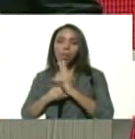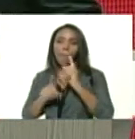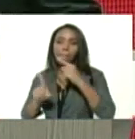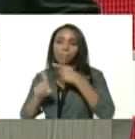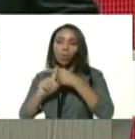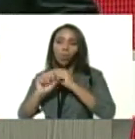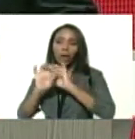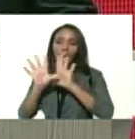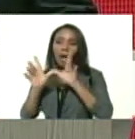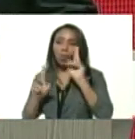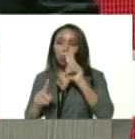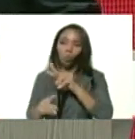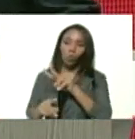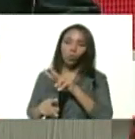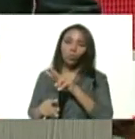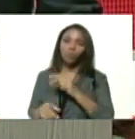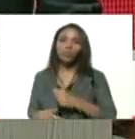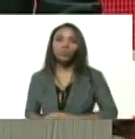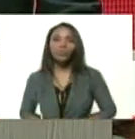develado,